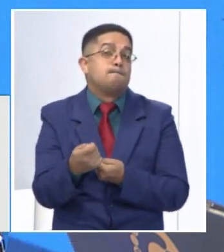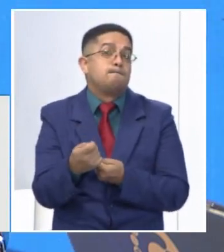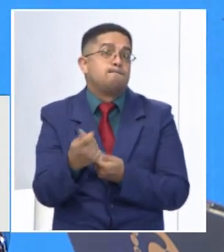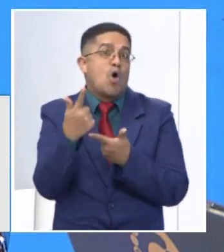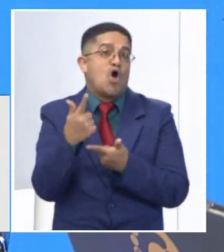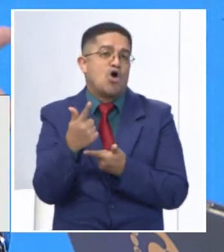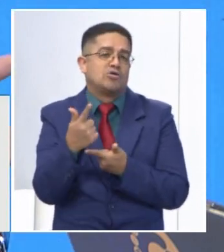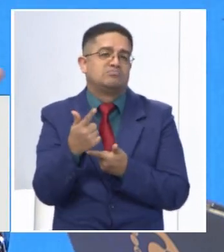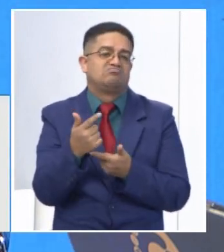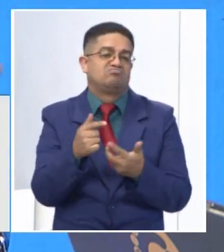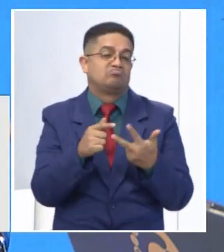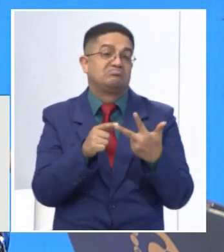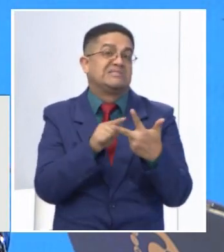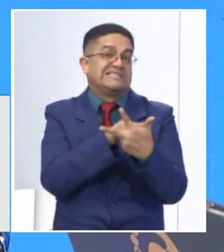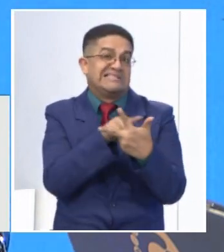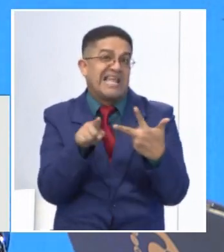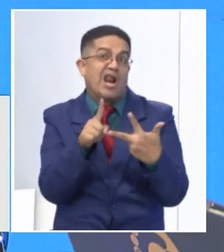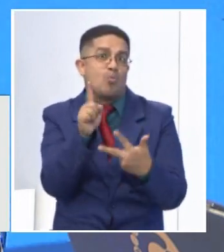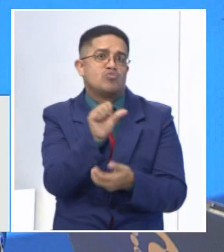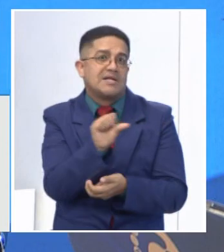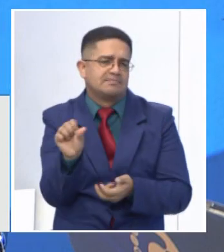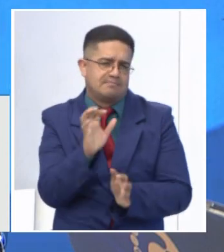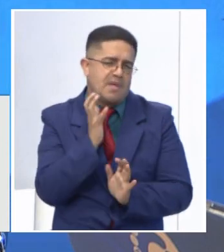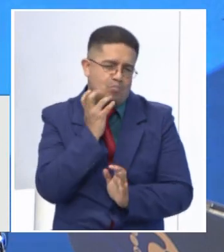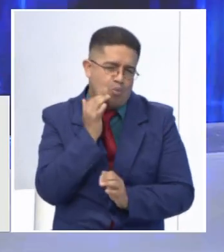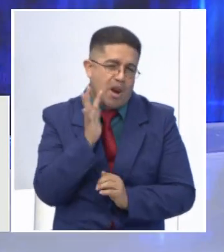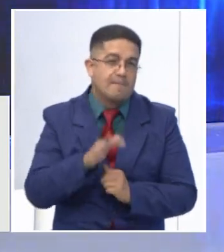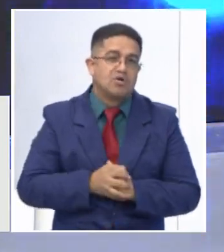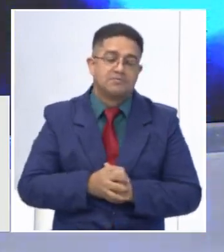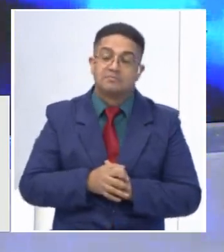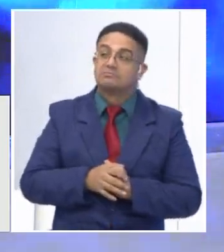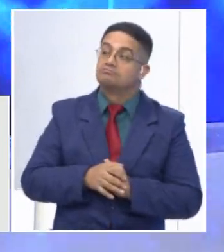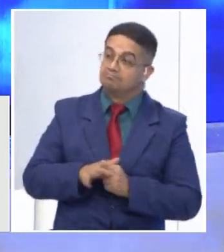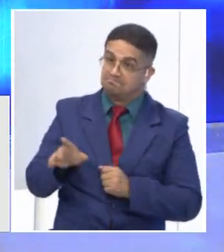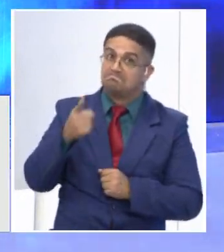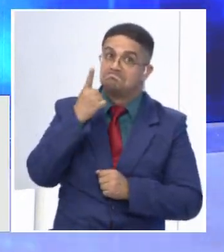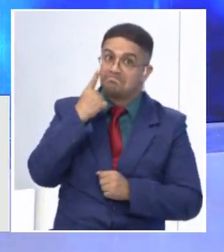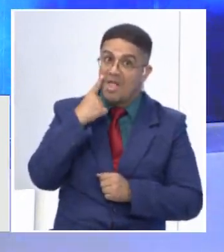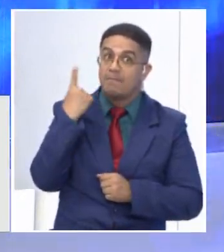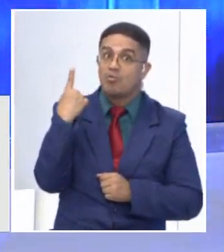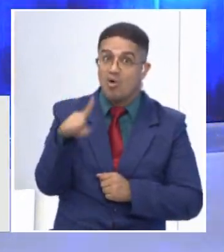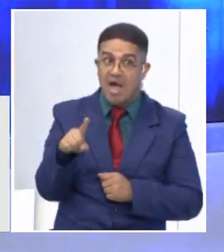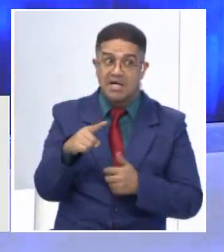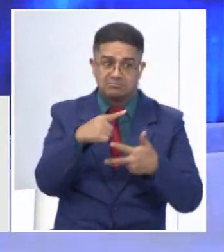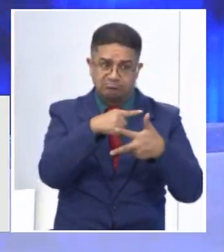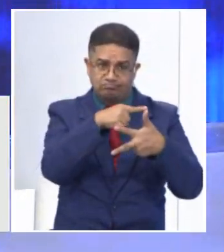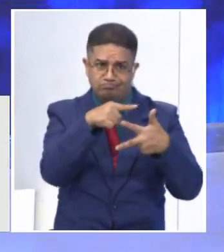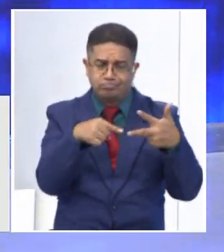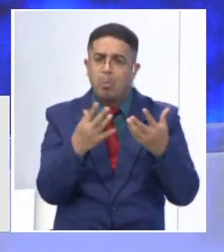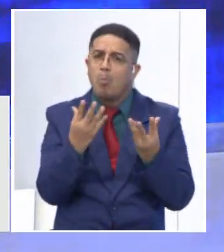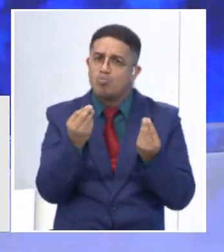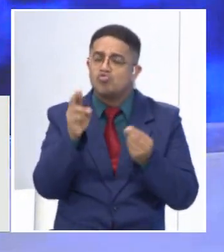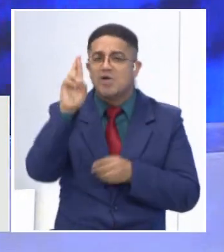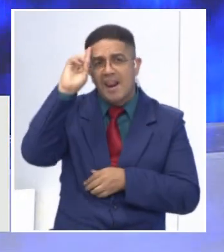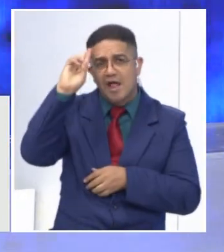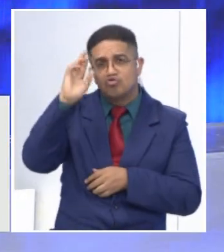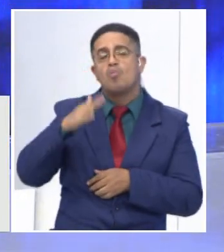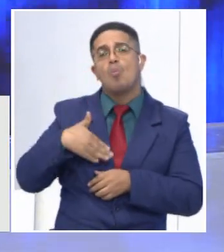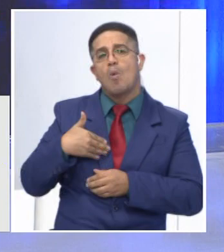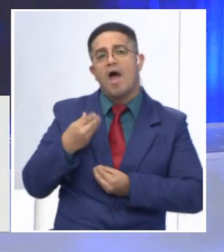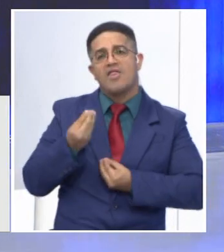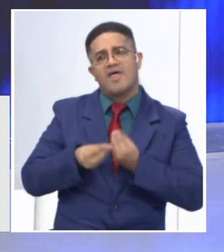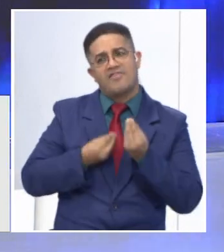retardada. Menos de 3 por semana puede ser un ejemplo. Vemos entonces que existen diferentes causas que pueden generar este dolor durante